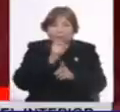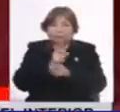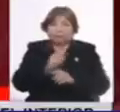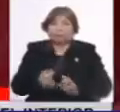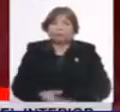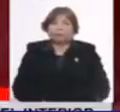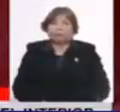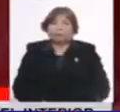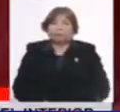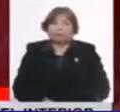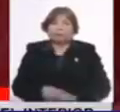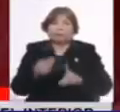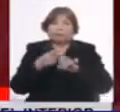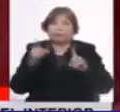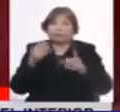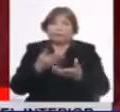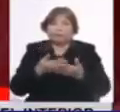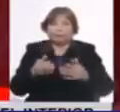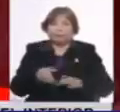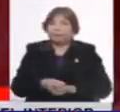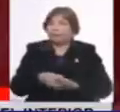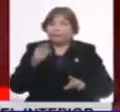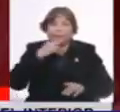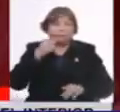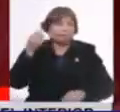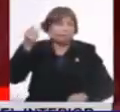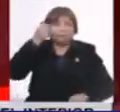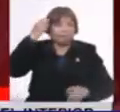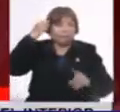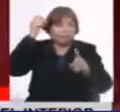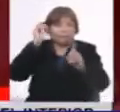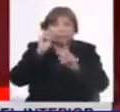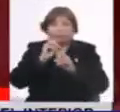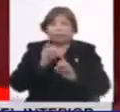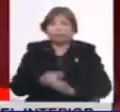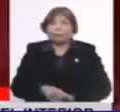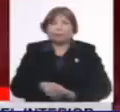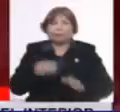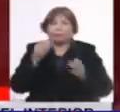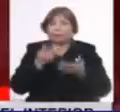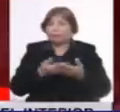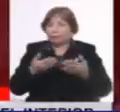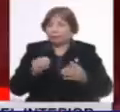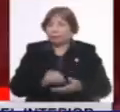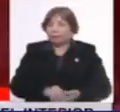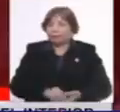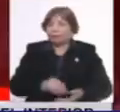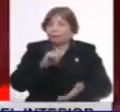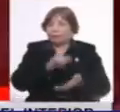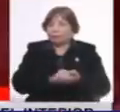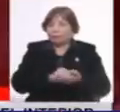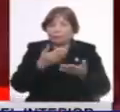permanente. Sin embargo, no hemos logrado ese objetivo. No obstante,